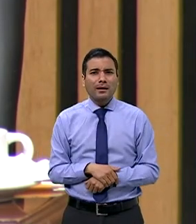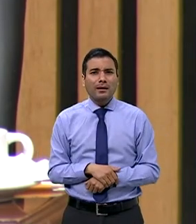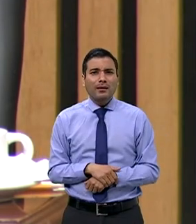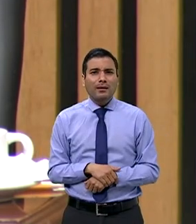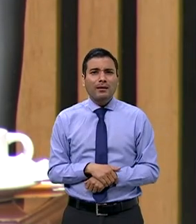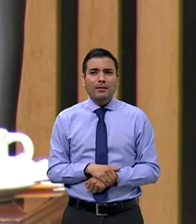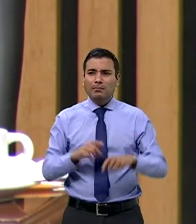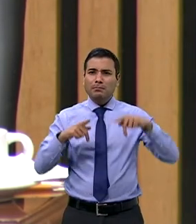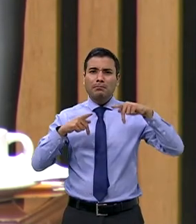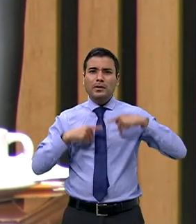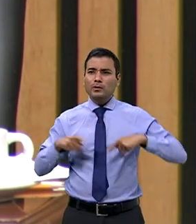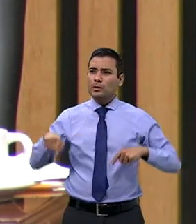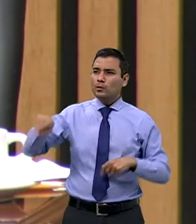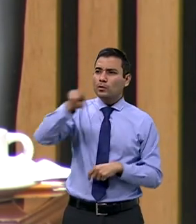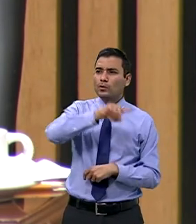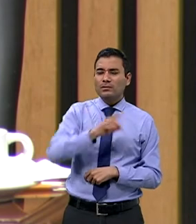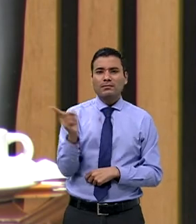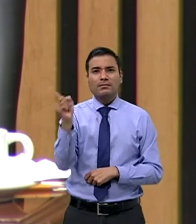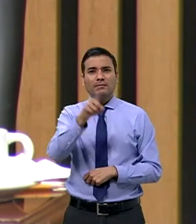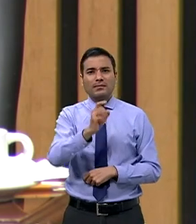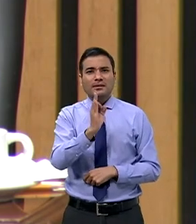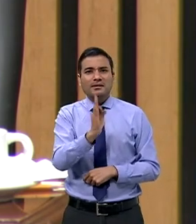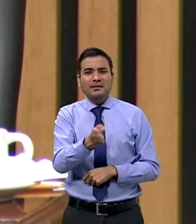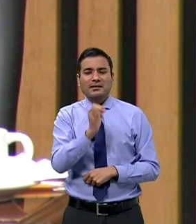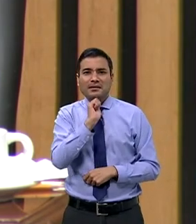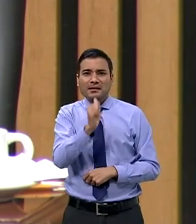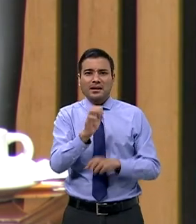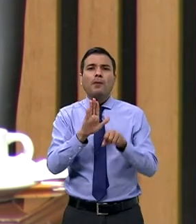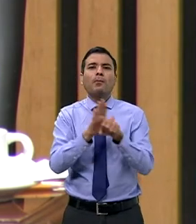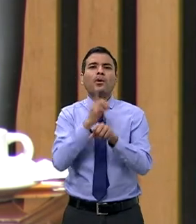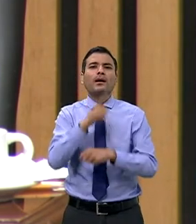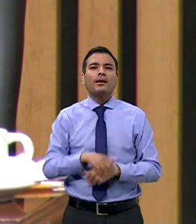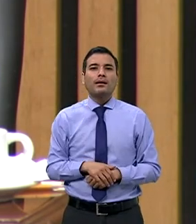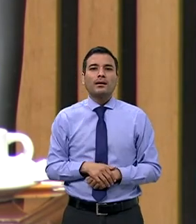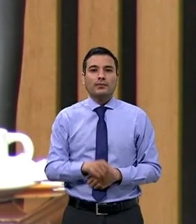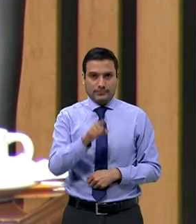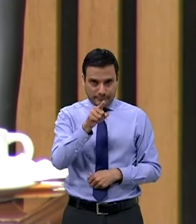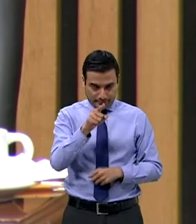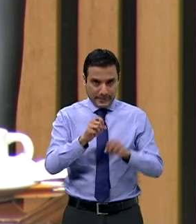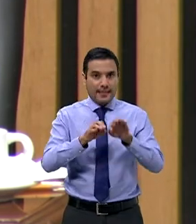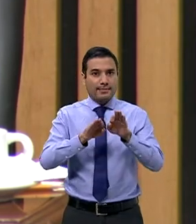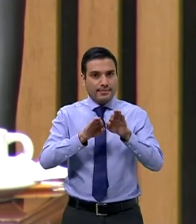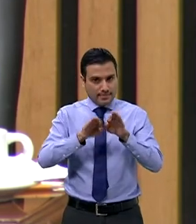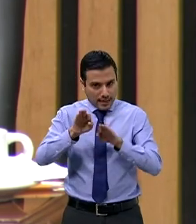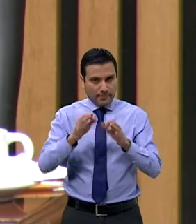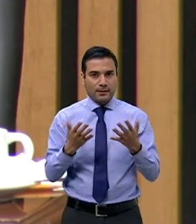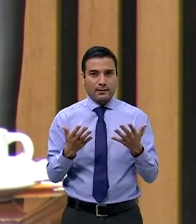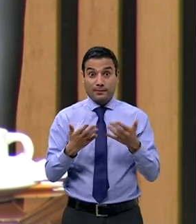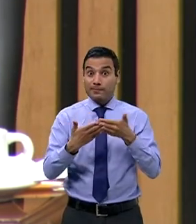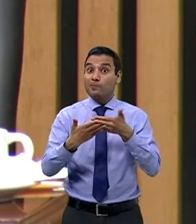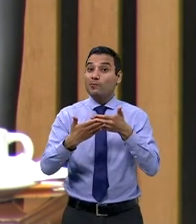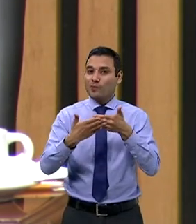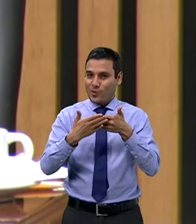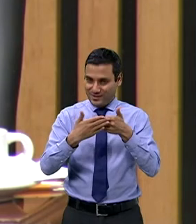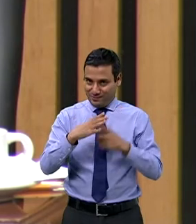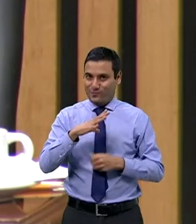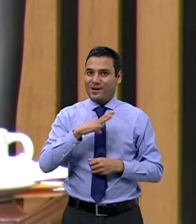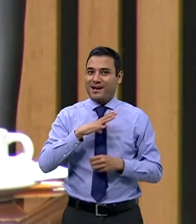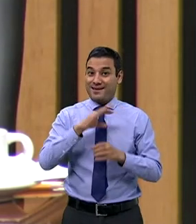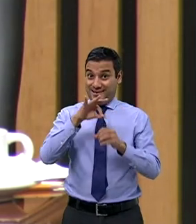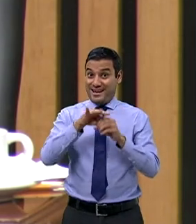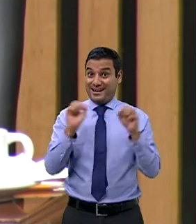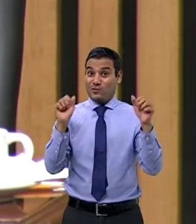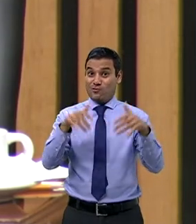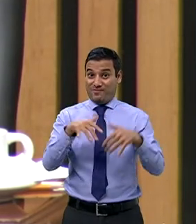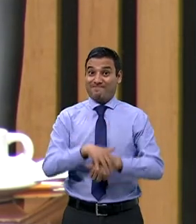ciudadanía los invitamos a que se pongan a trabajar tenemos una elección muy próxima y